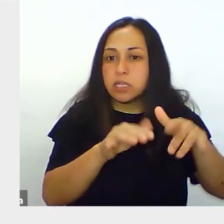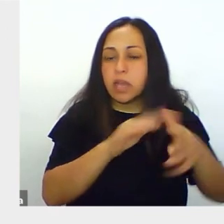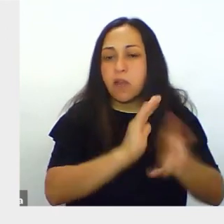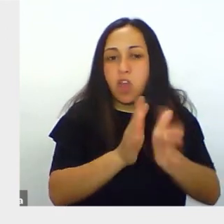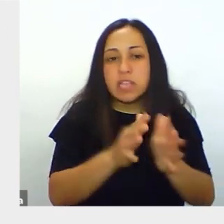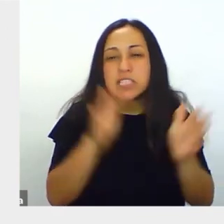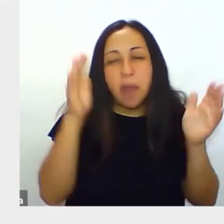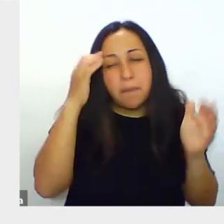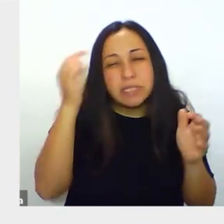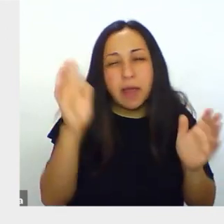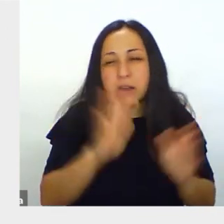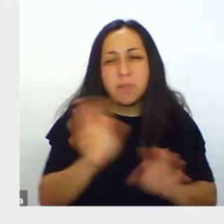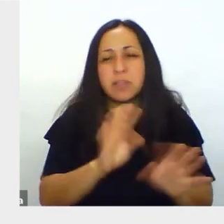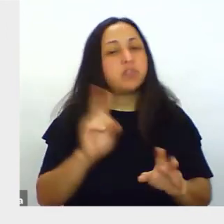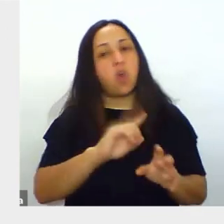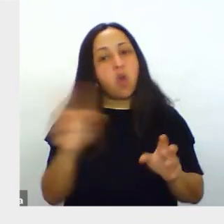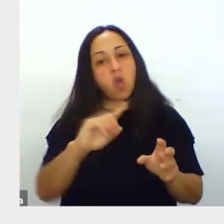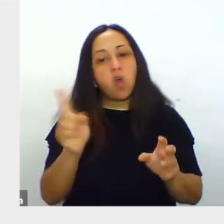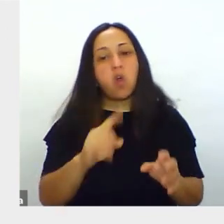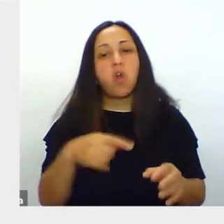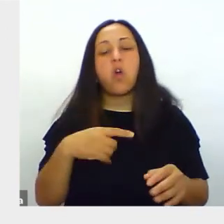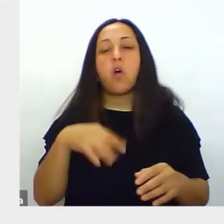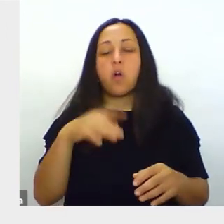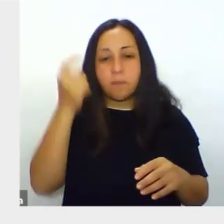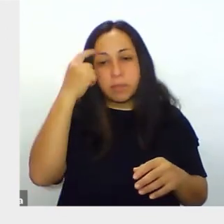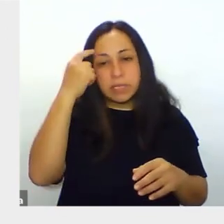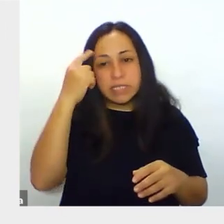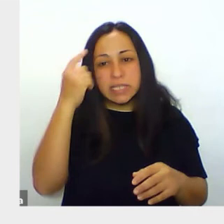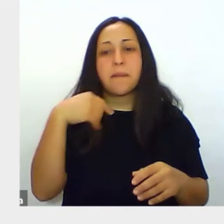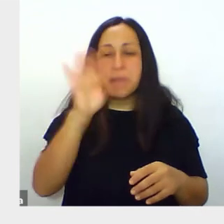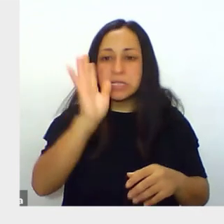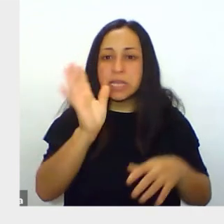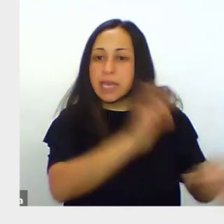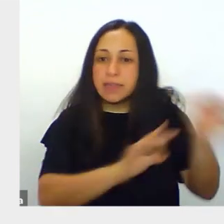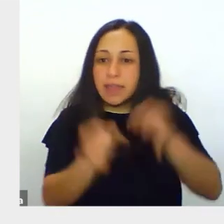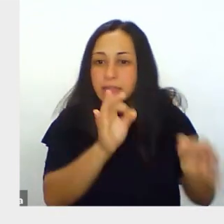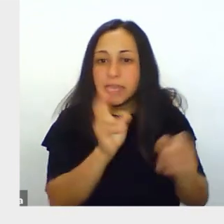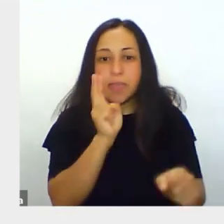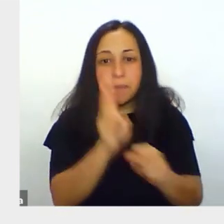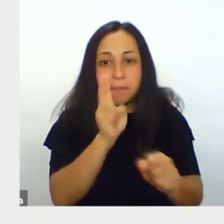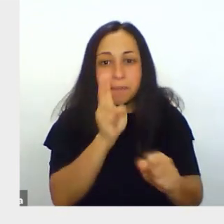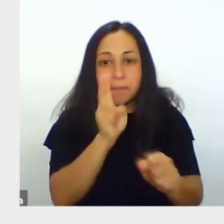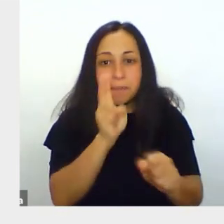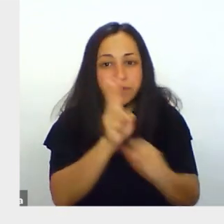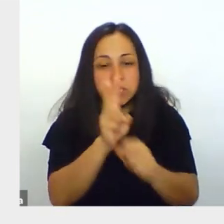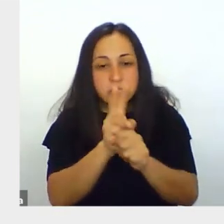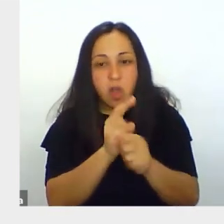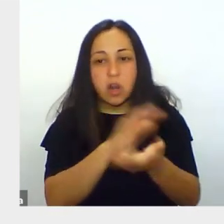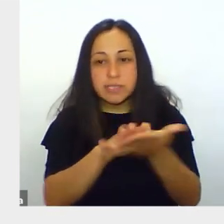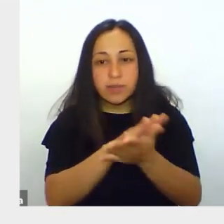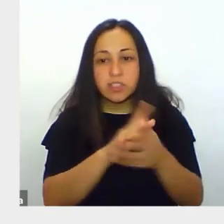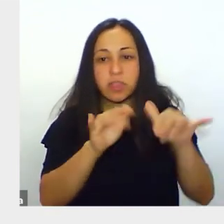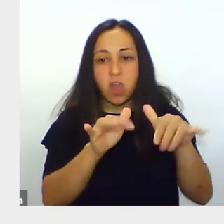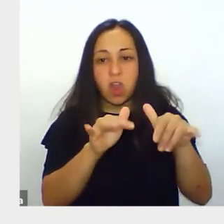para poder implementar más situaciones, más estrategias de prevención alrededor de lo que son las situaciones de